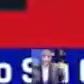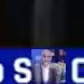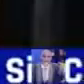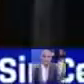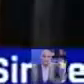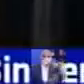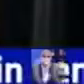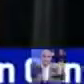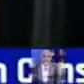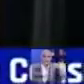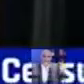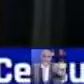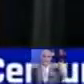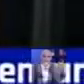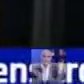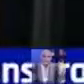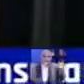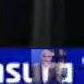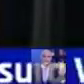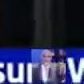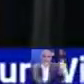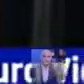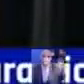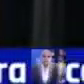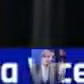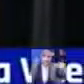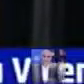mi querido Ricardo Sevilla. Ricardo Sevilla hablando con nosotros sin censura.